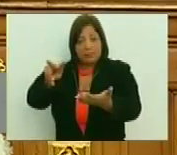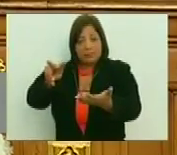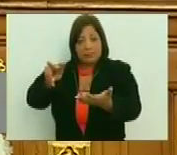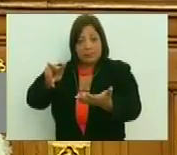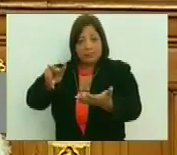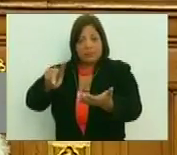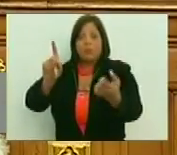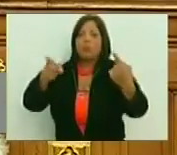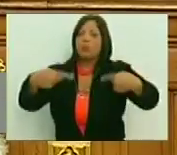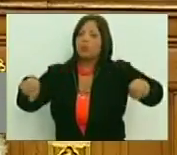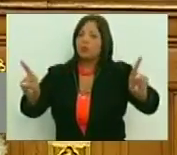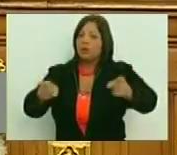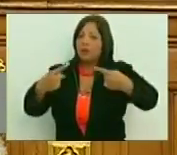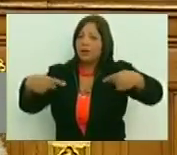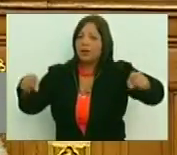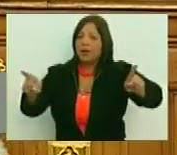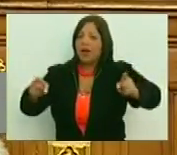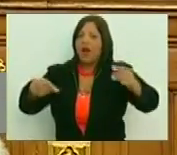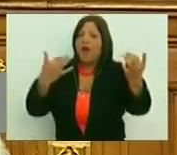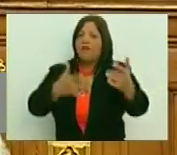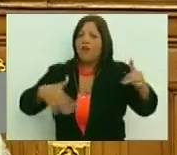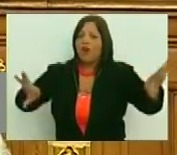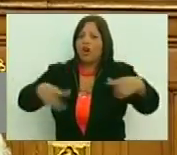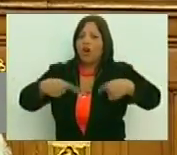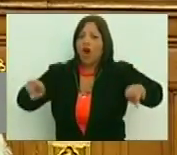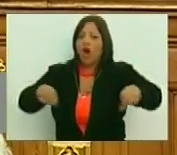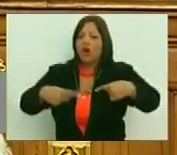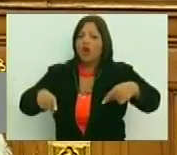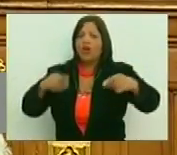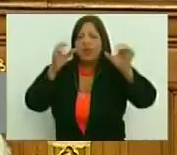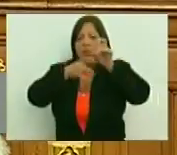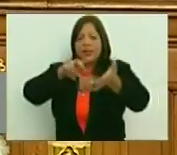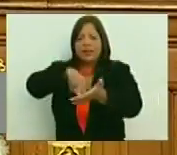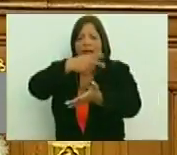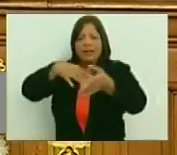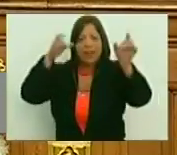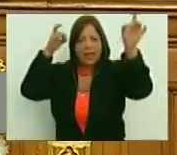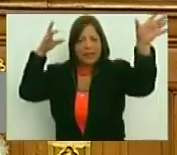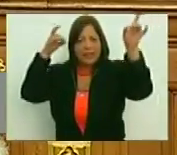de música, folclor, danzas indígenas,